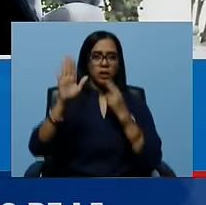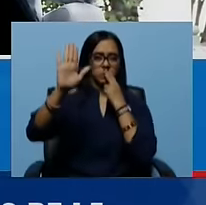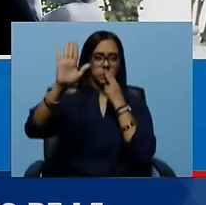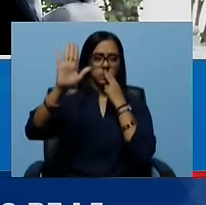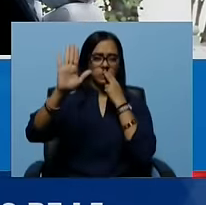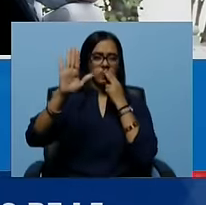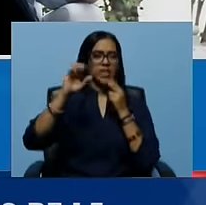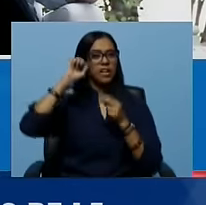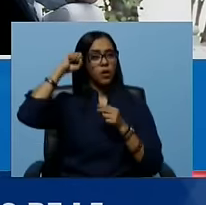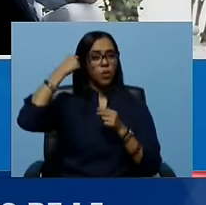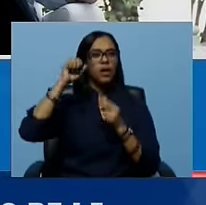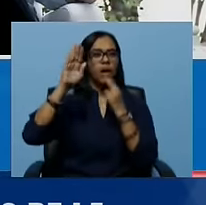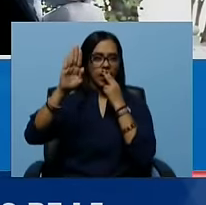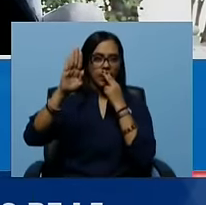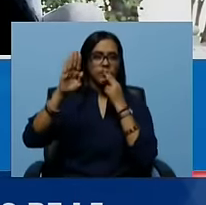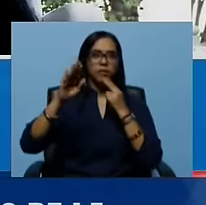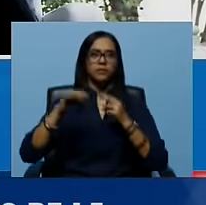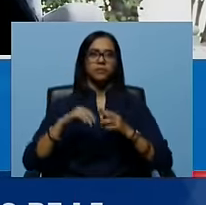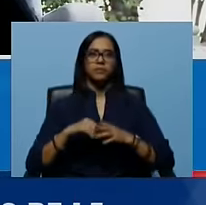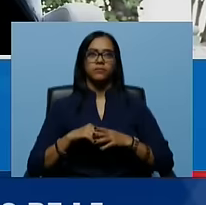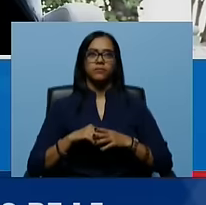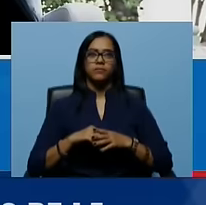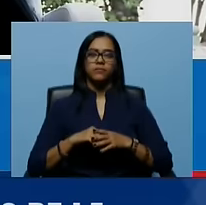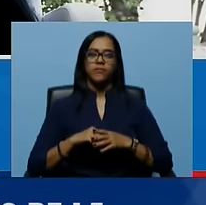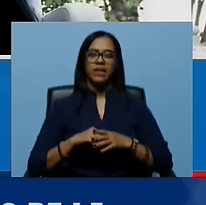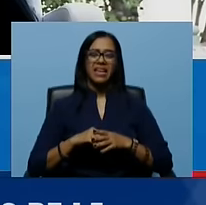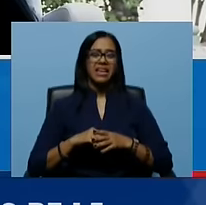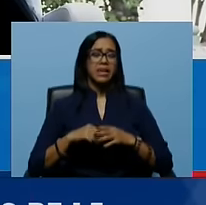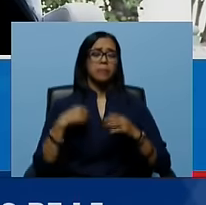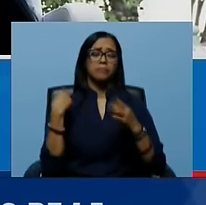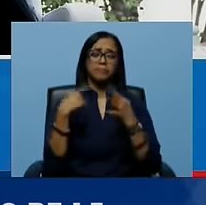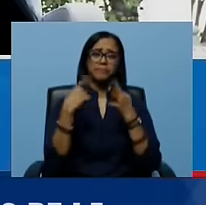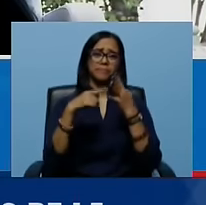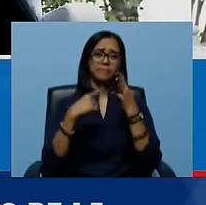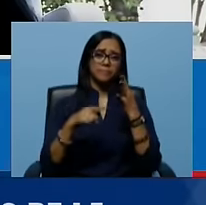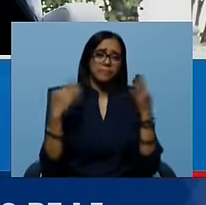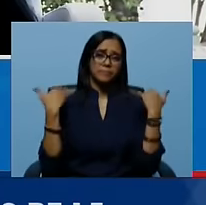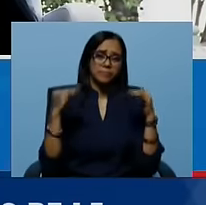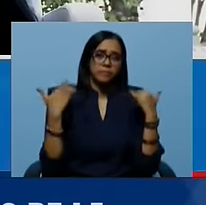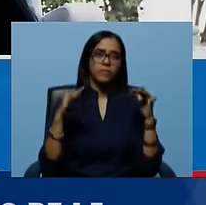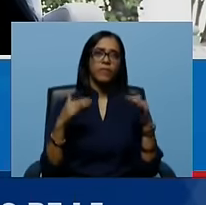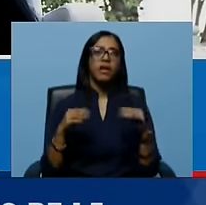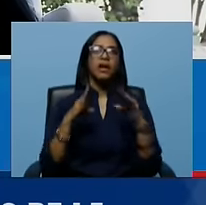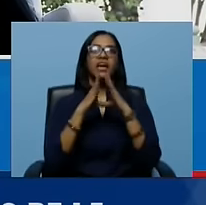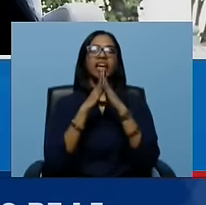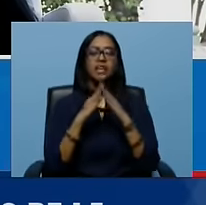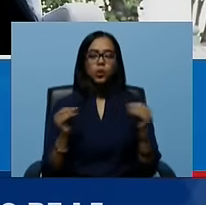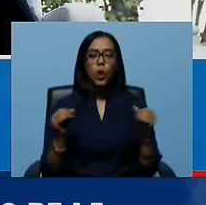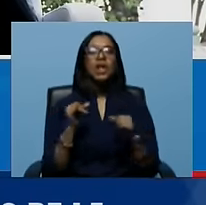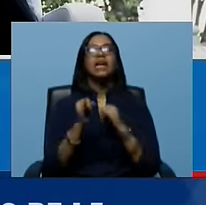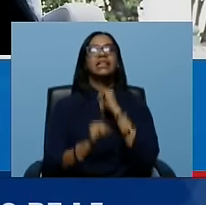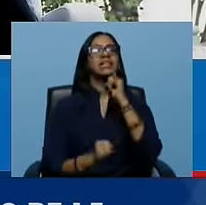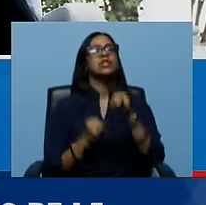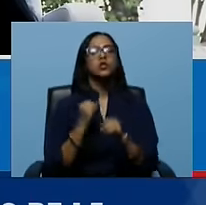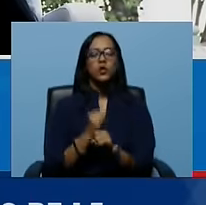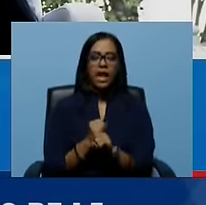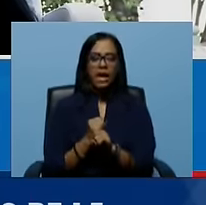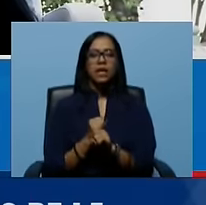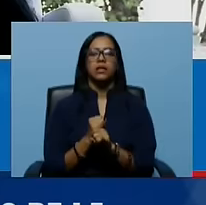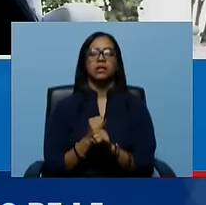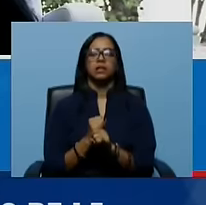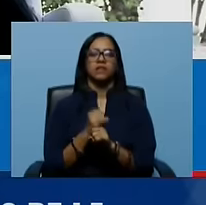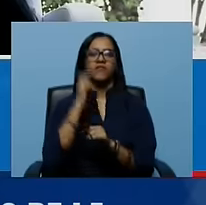a Hitler. Y pare usted de contar. Y toda la internacional fascista,